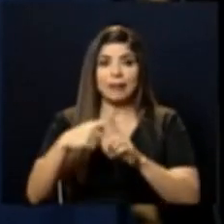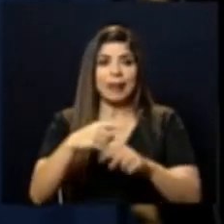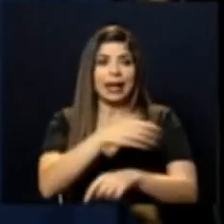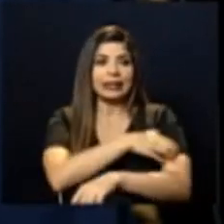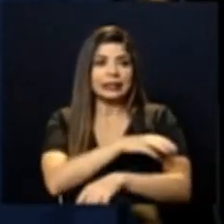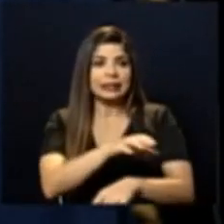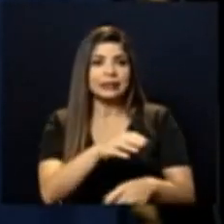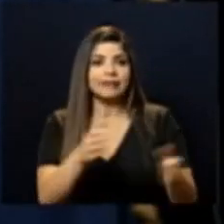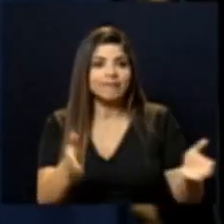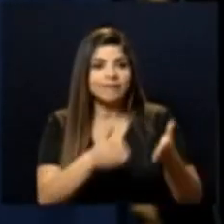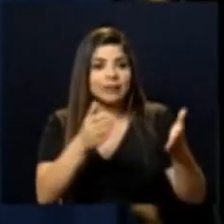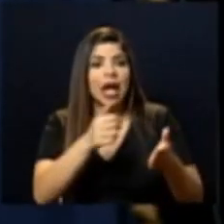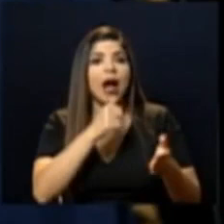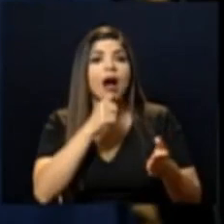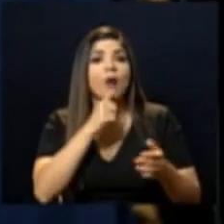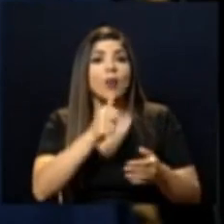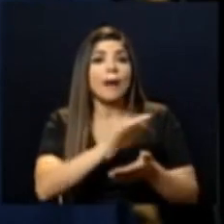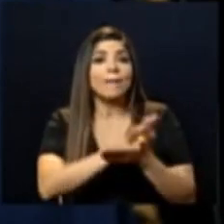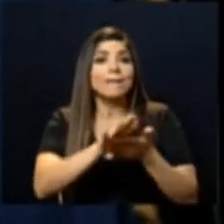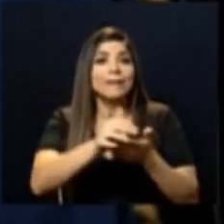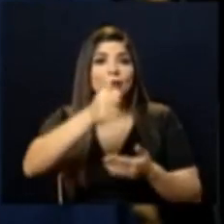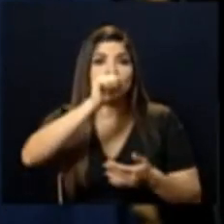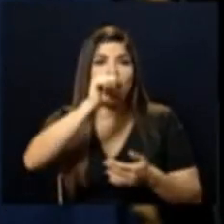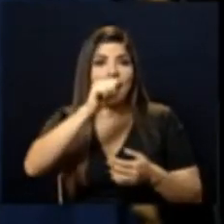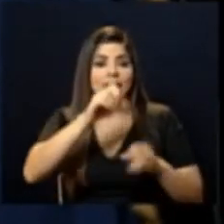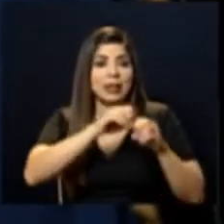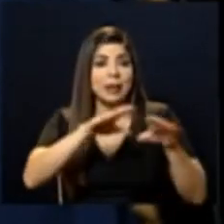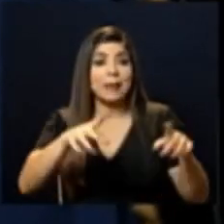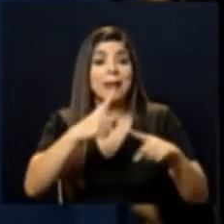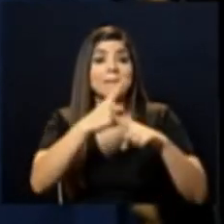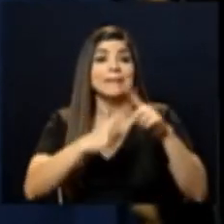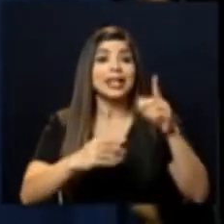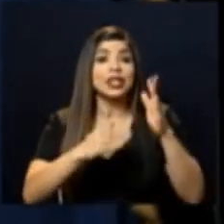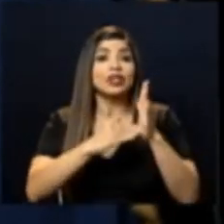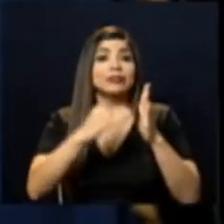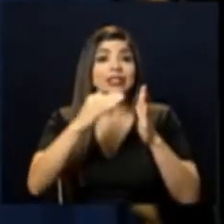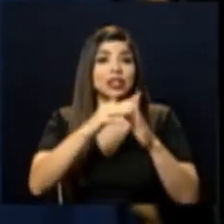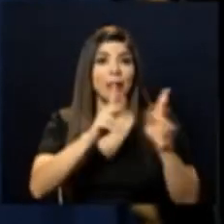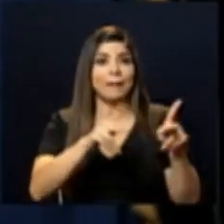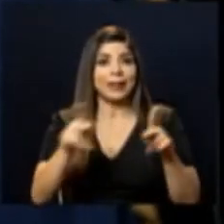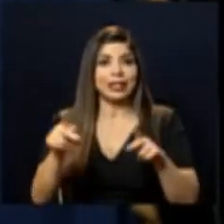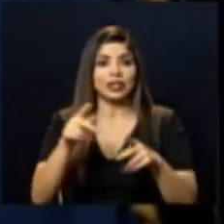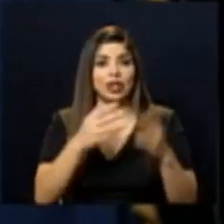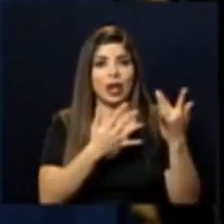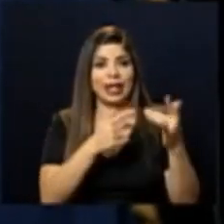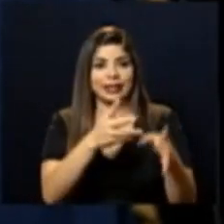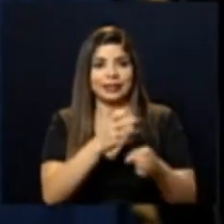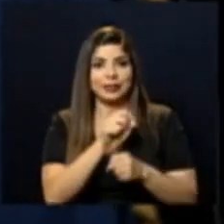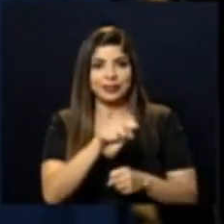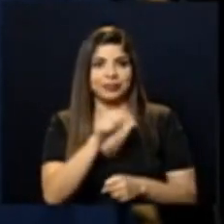el abastecimiento de agua potable para 500,000 de personas.